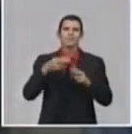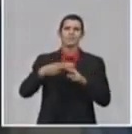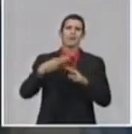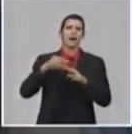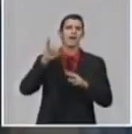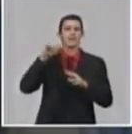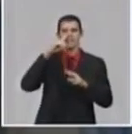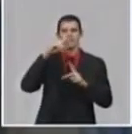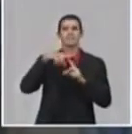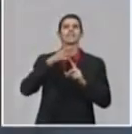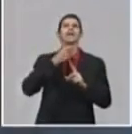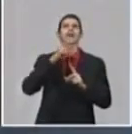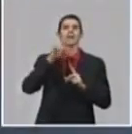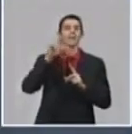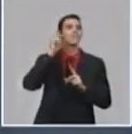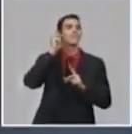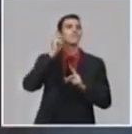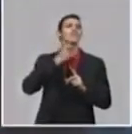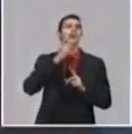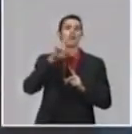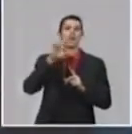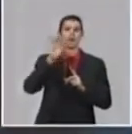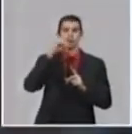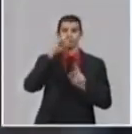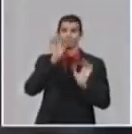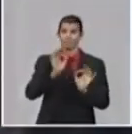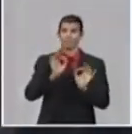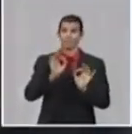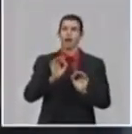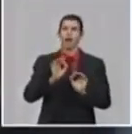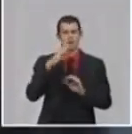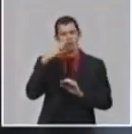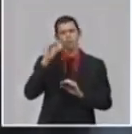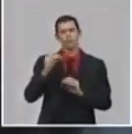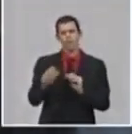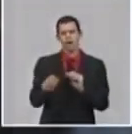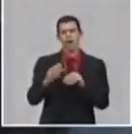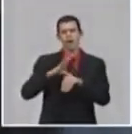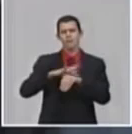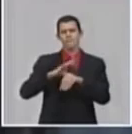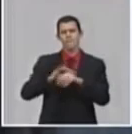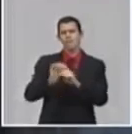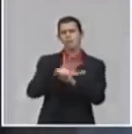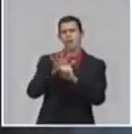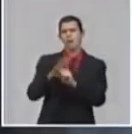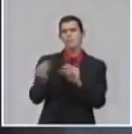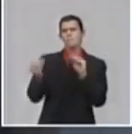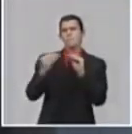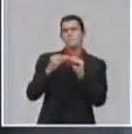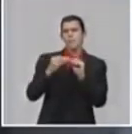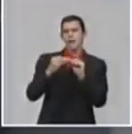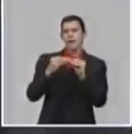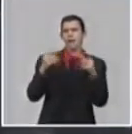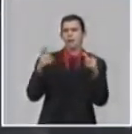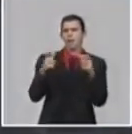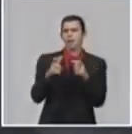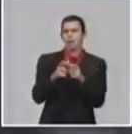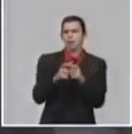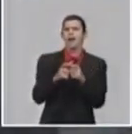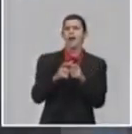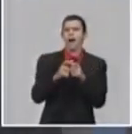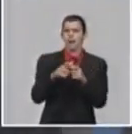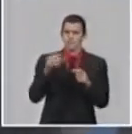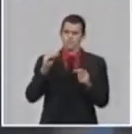no activarse, es lo que hacía que el virus alcanzaba altos niveles de copia, sobre todo en los pacientes